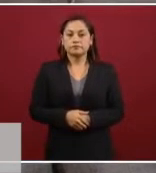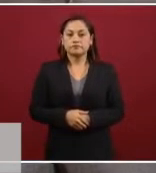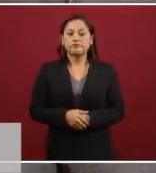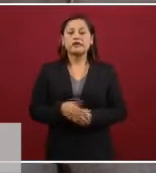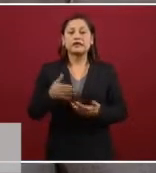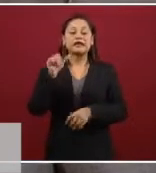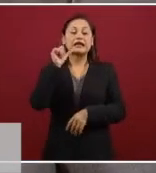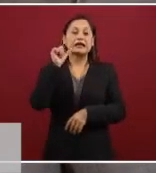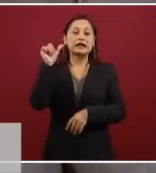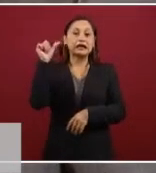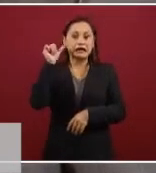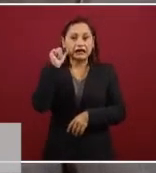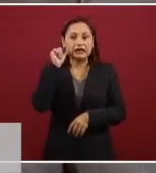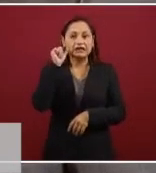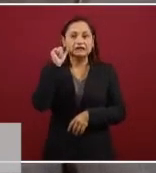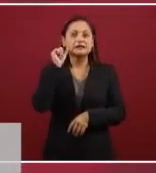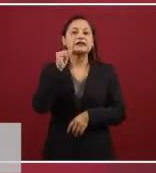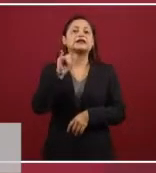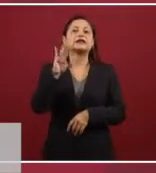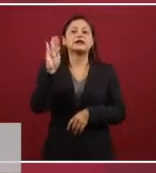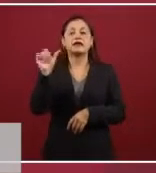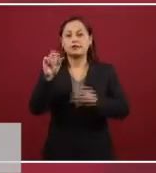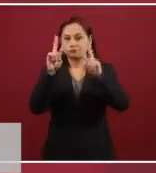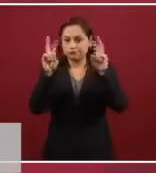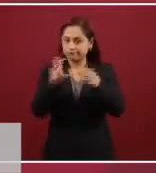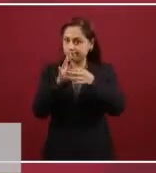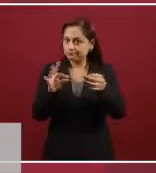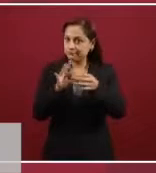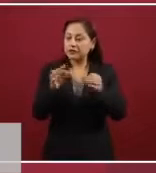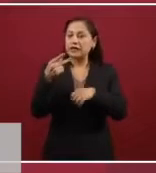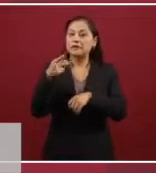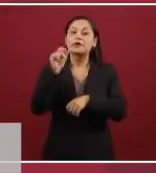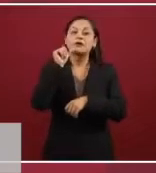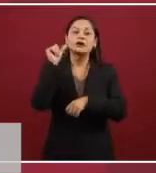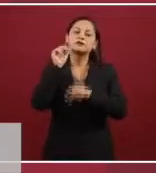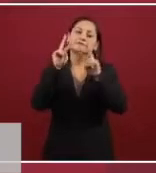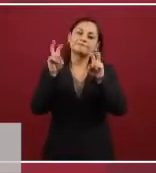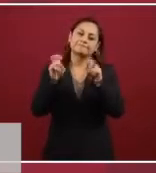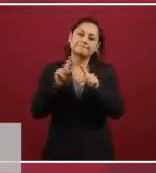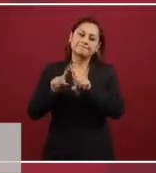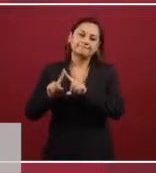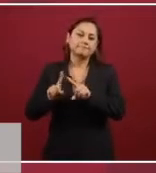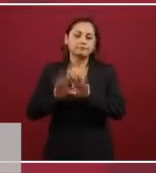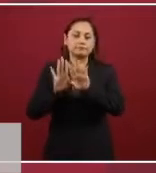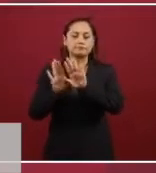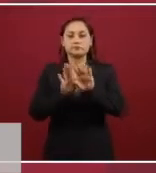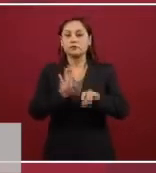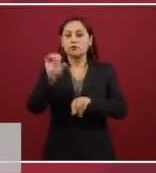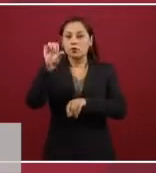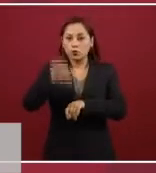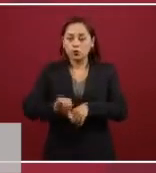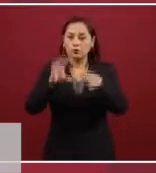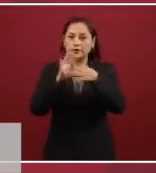de Honduras y se realiza todo lo posible por ayudar al crecimiento de Centroamérica con el firme propósito de no promover la migración por